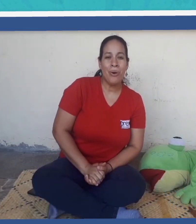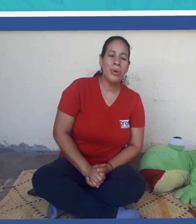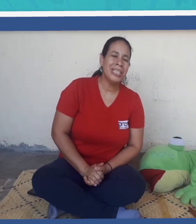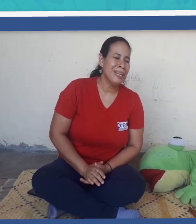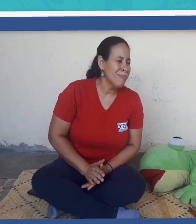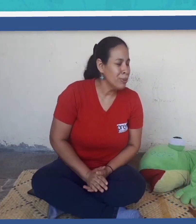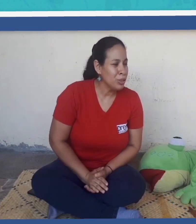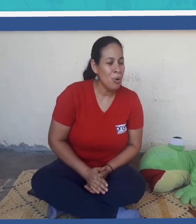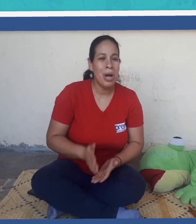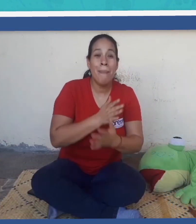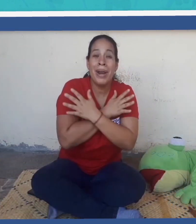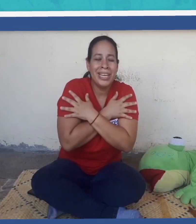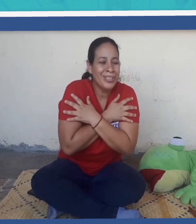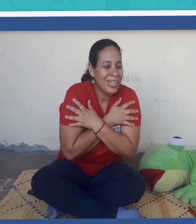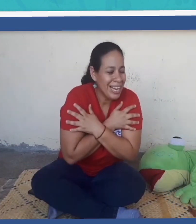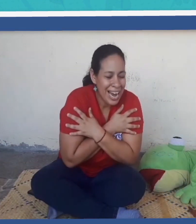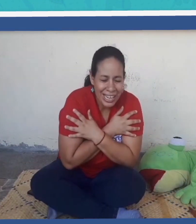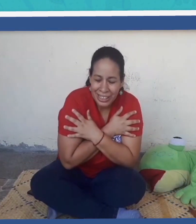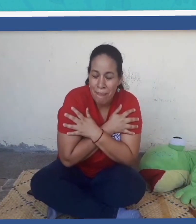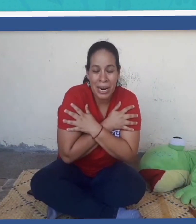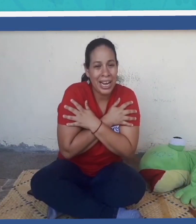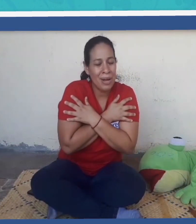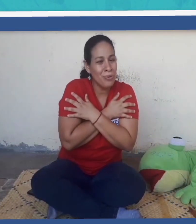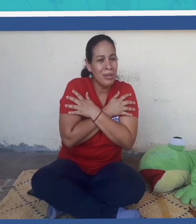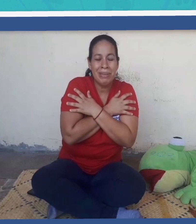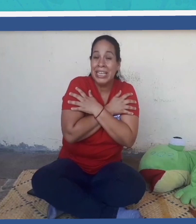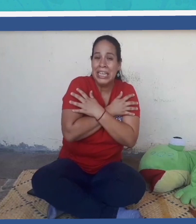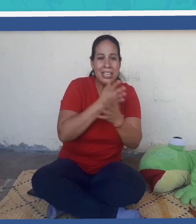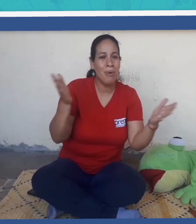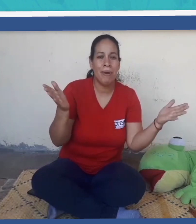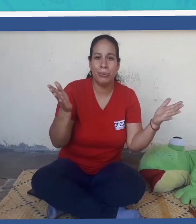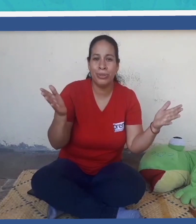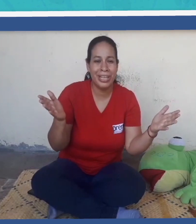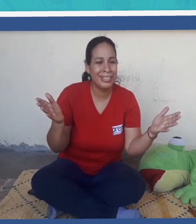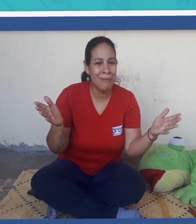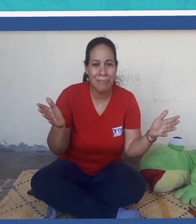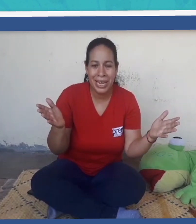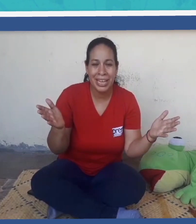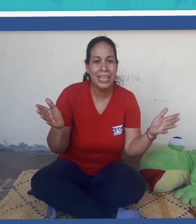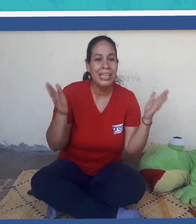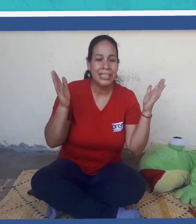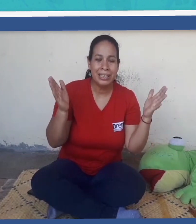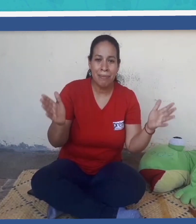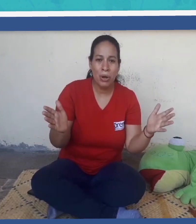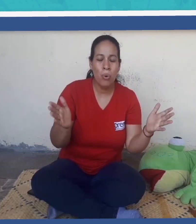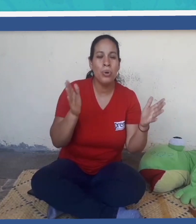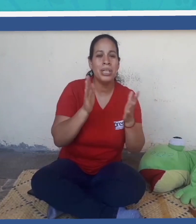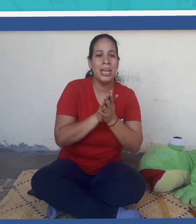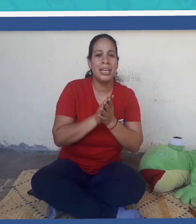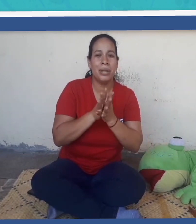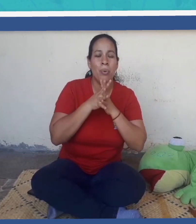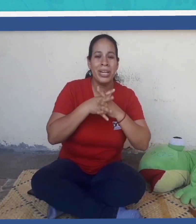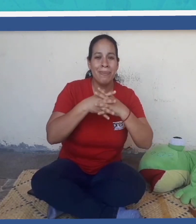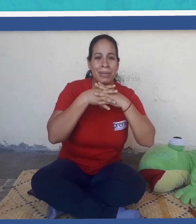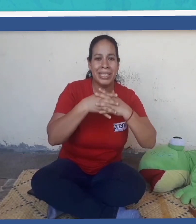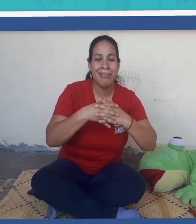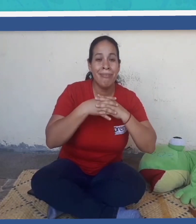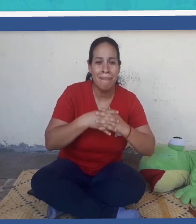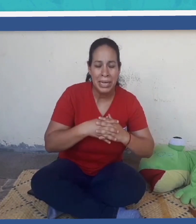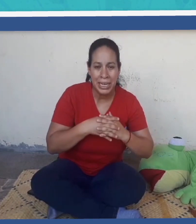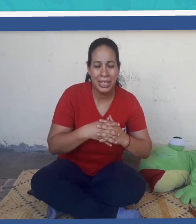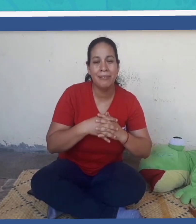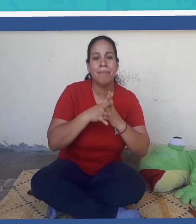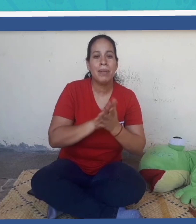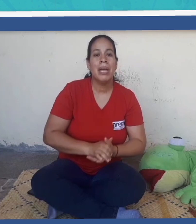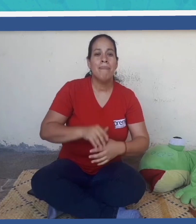vemos, cuídense mucho, un abrazo gigante para cada uno de mis niños, para ustedes también. Se me cuidan, recuerden pasar